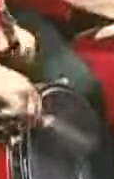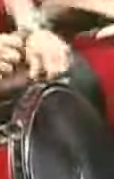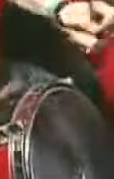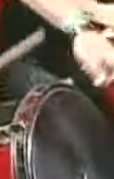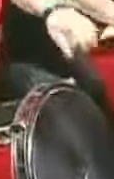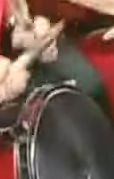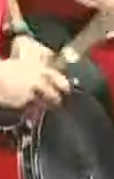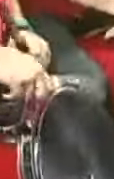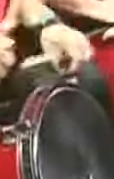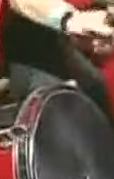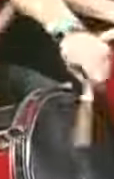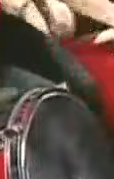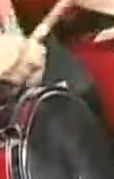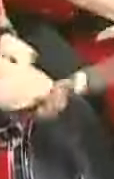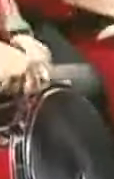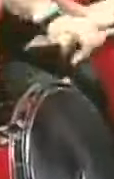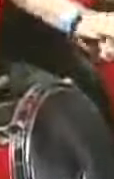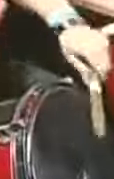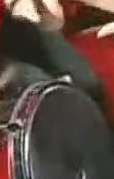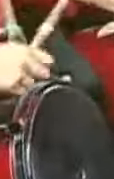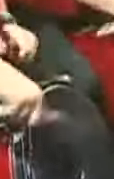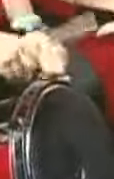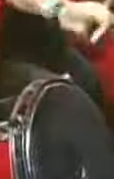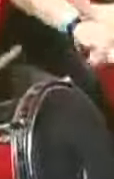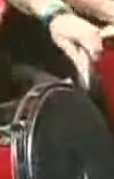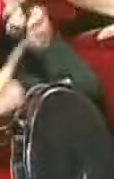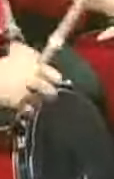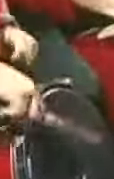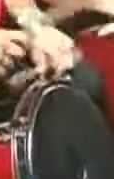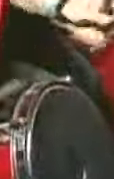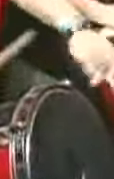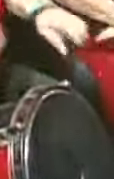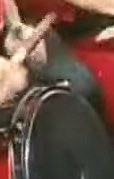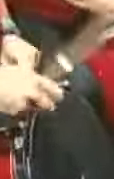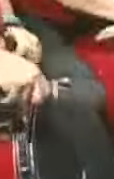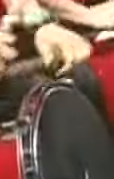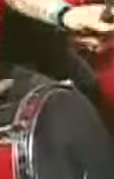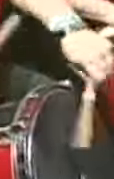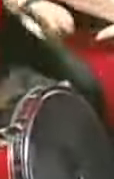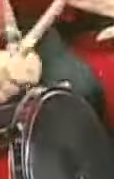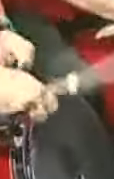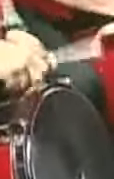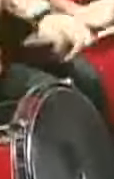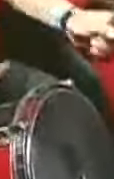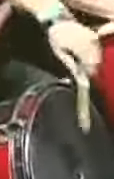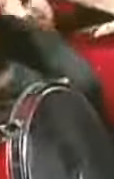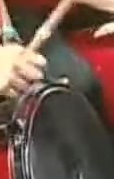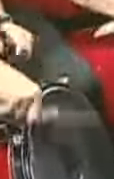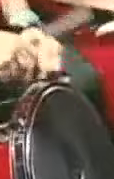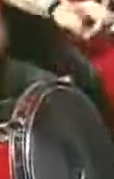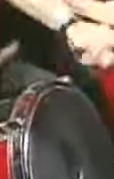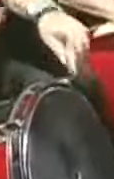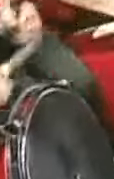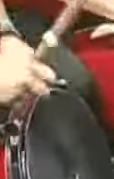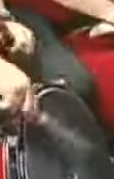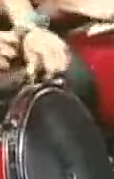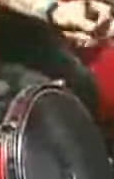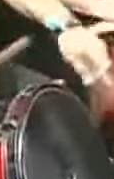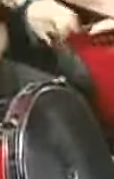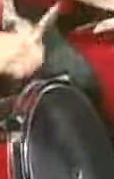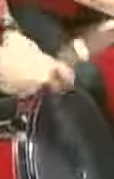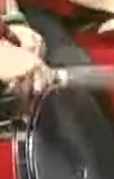clavel de mi vida, orquídea de jazmín, rosa de mi alma, eres mi anhelo, te